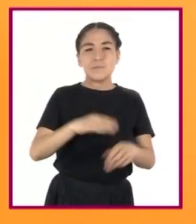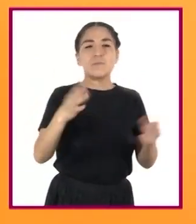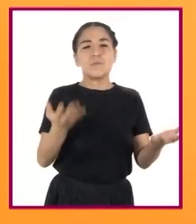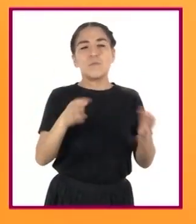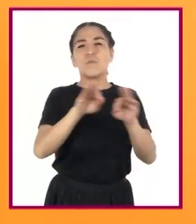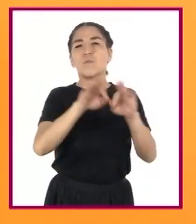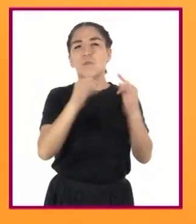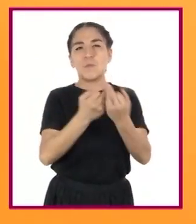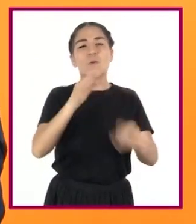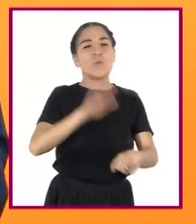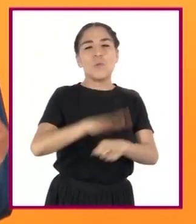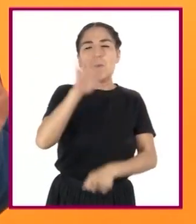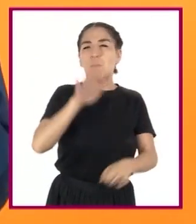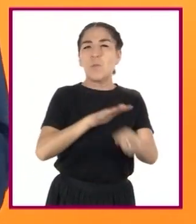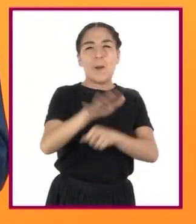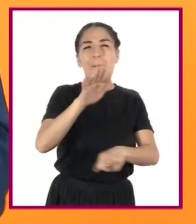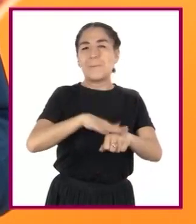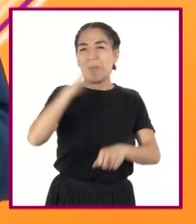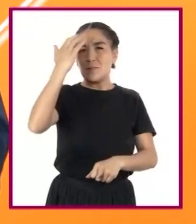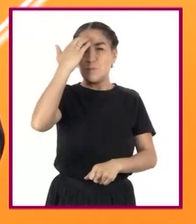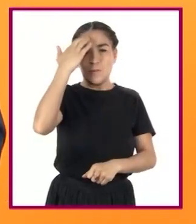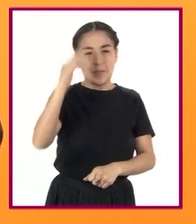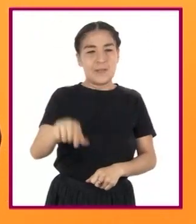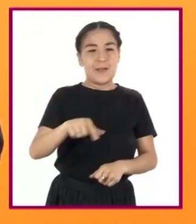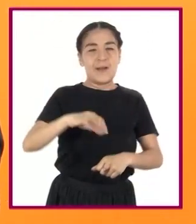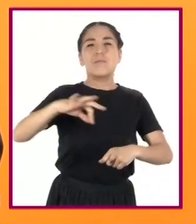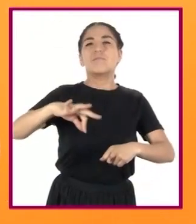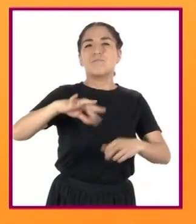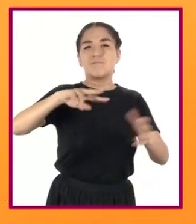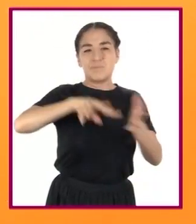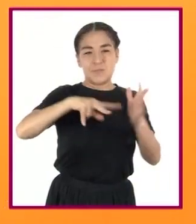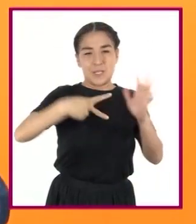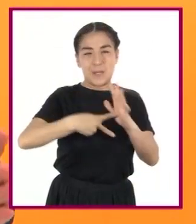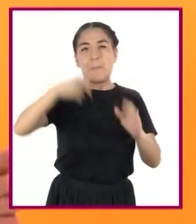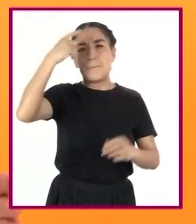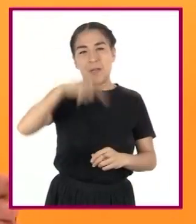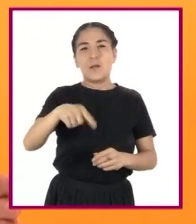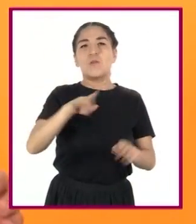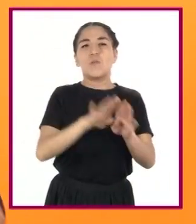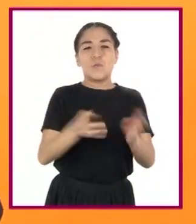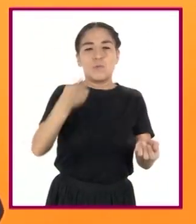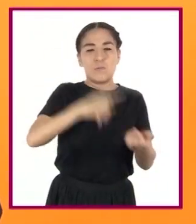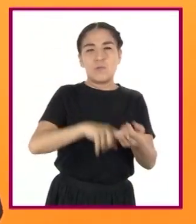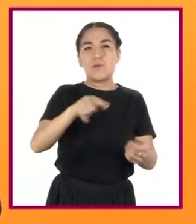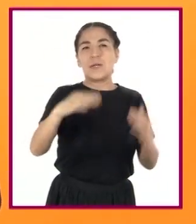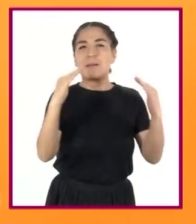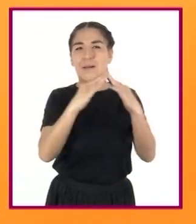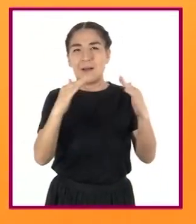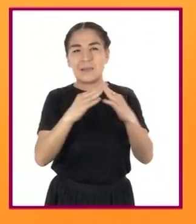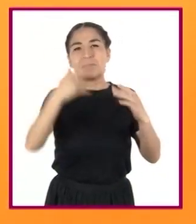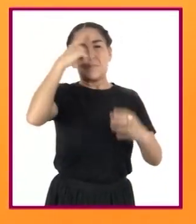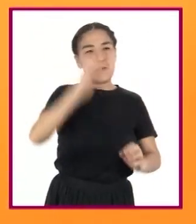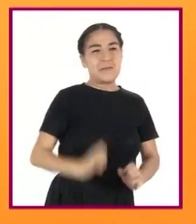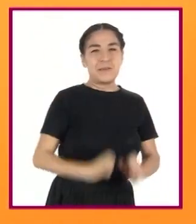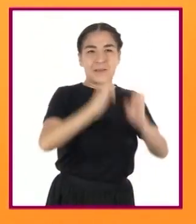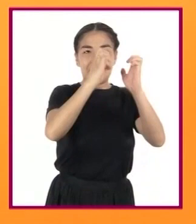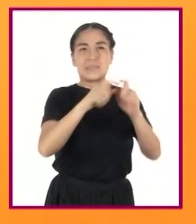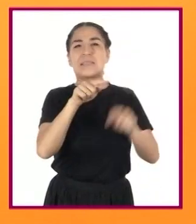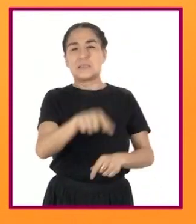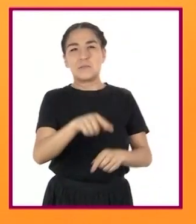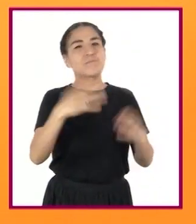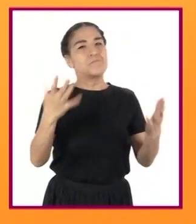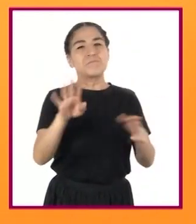ámbitos. Una de las más conocidas es en la arquitectura, para la construcción de casas y edificios. Estas pueden ser un modelo